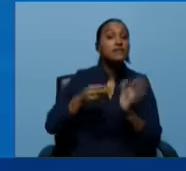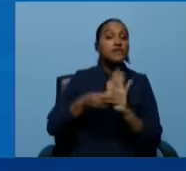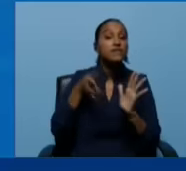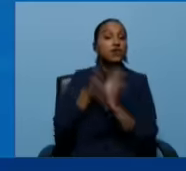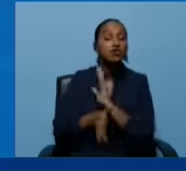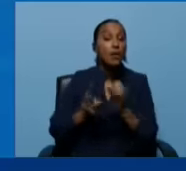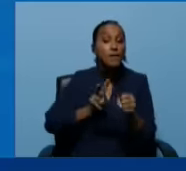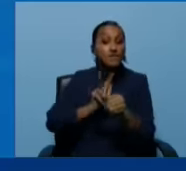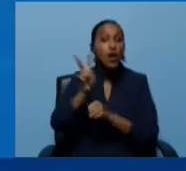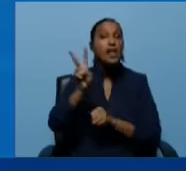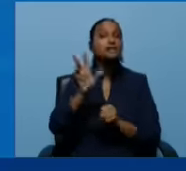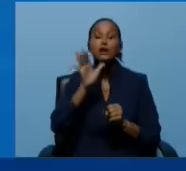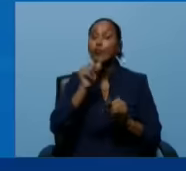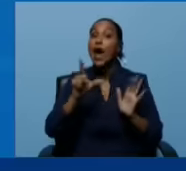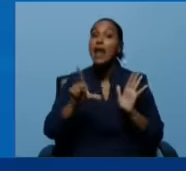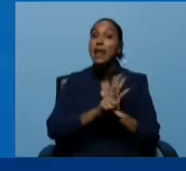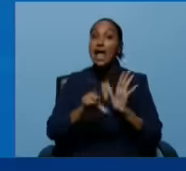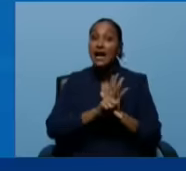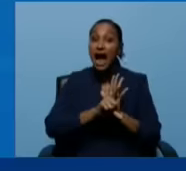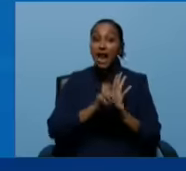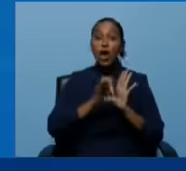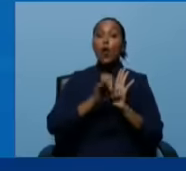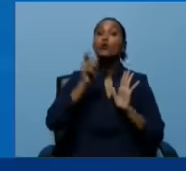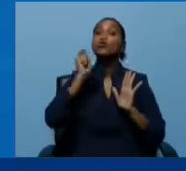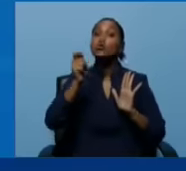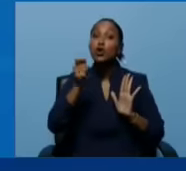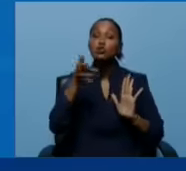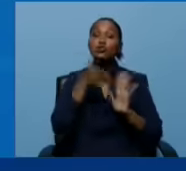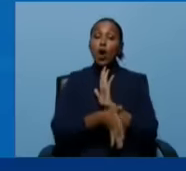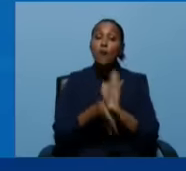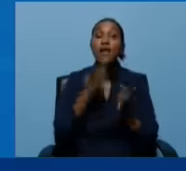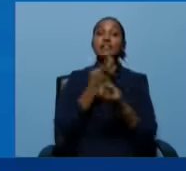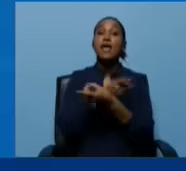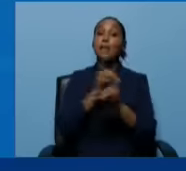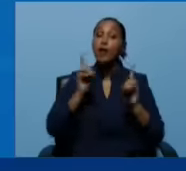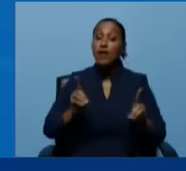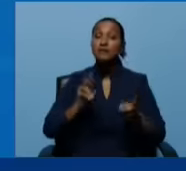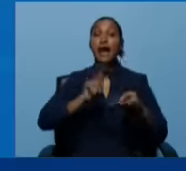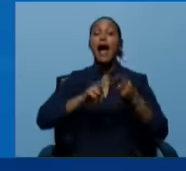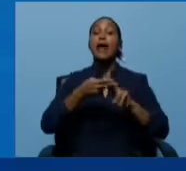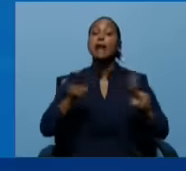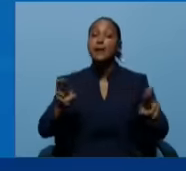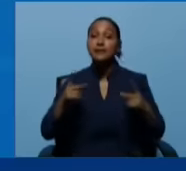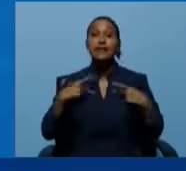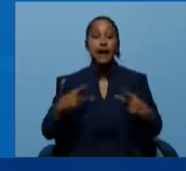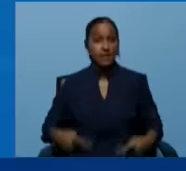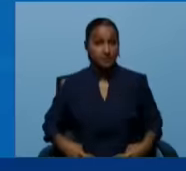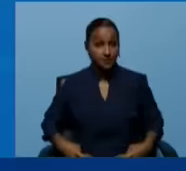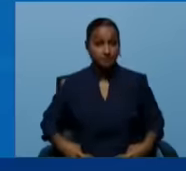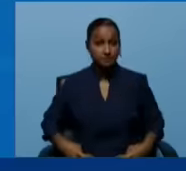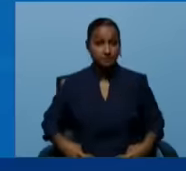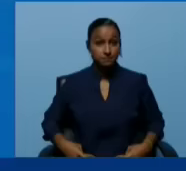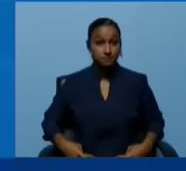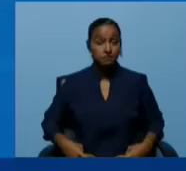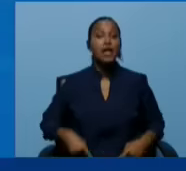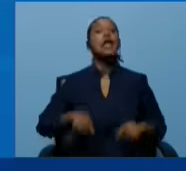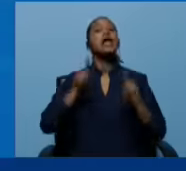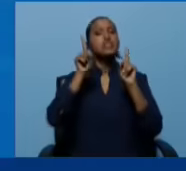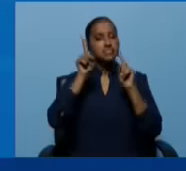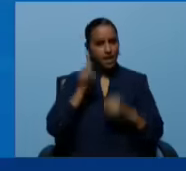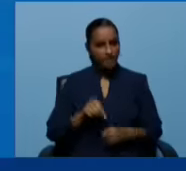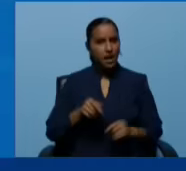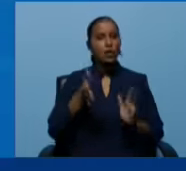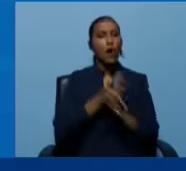e inconstitucional que amenaza a la democracia, a la paz y a la vida mismo, así como los planes y